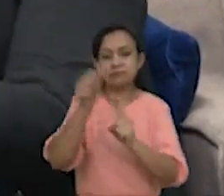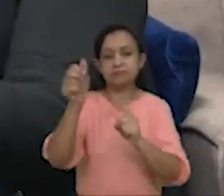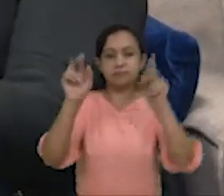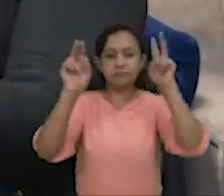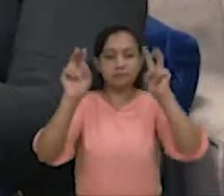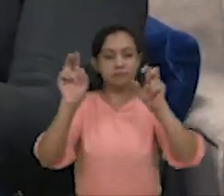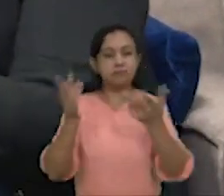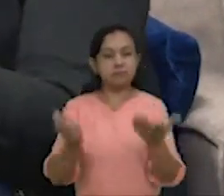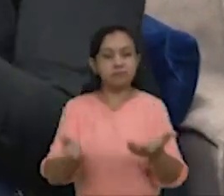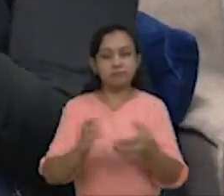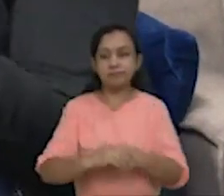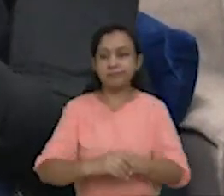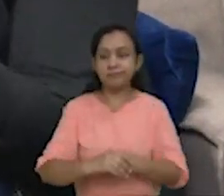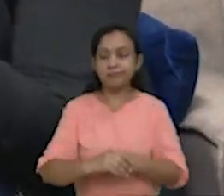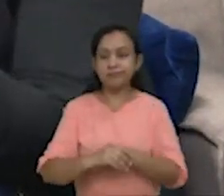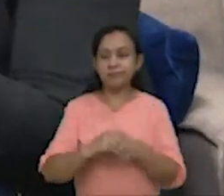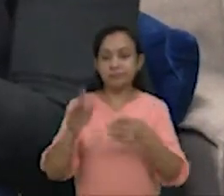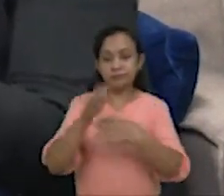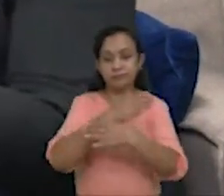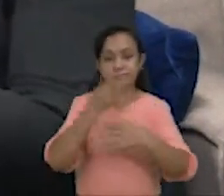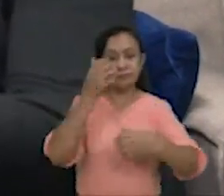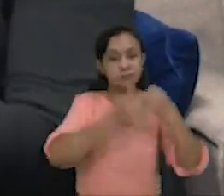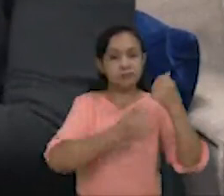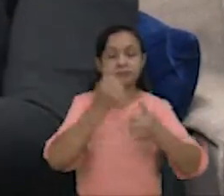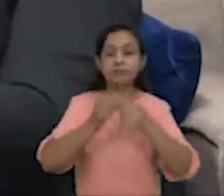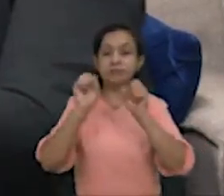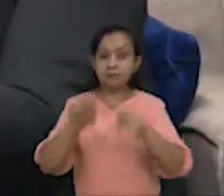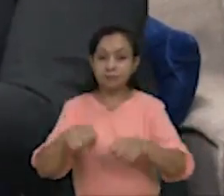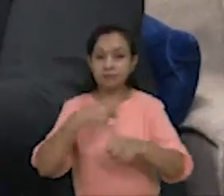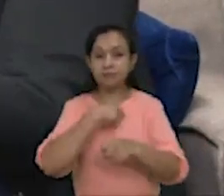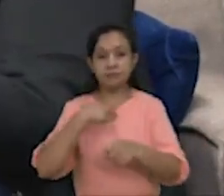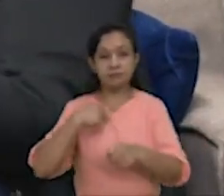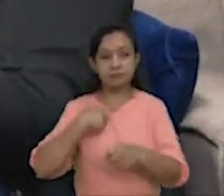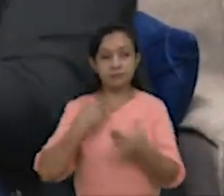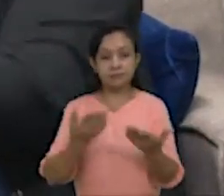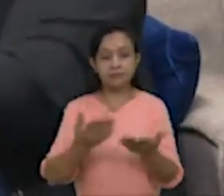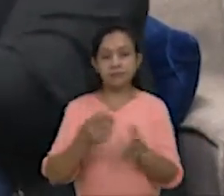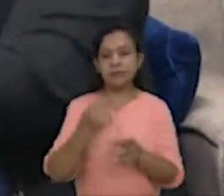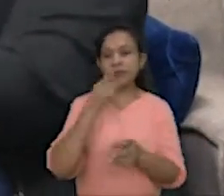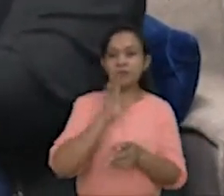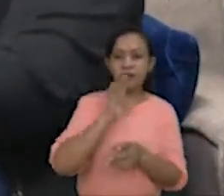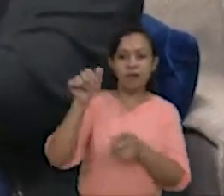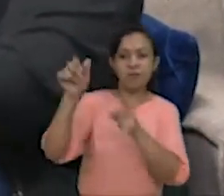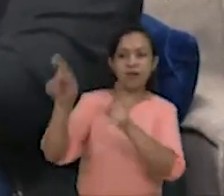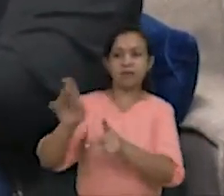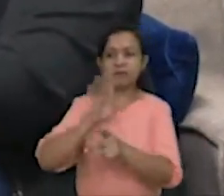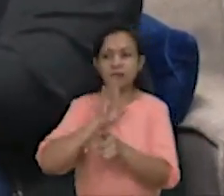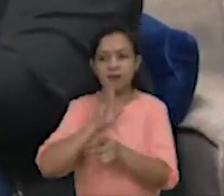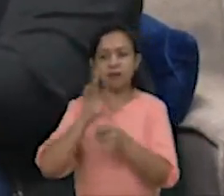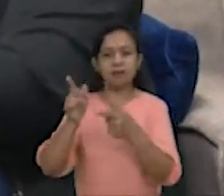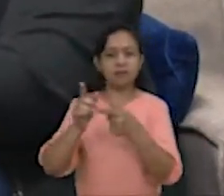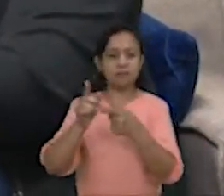espacio por todas las incomodidades que esto puede implicar, ¿verdad? O por el qué dirán. Mucha gente que está en los